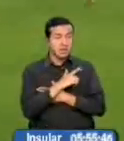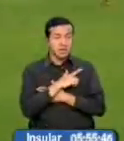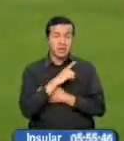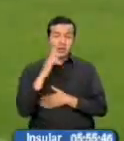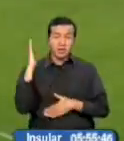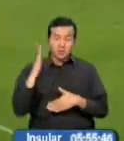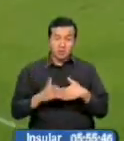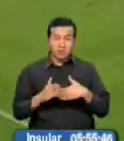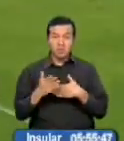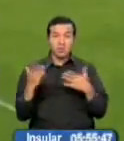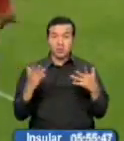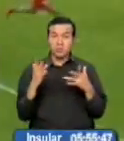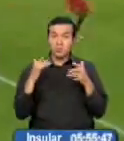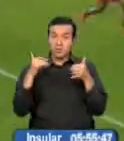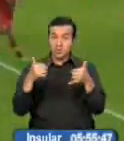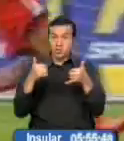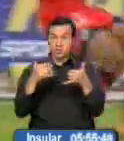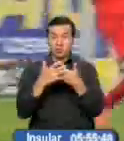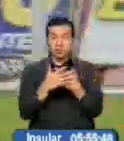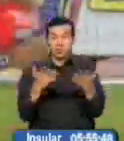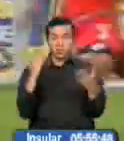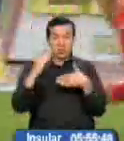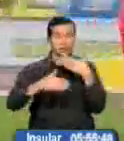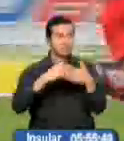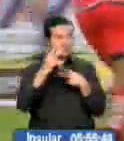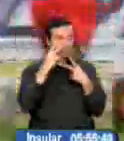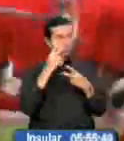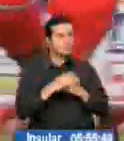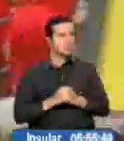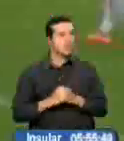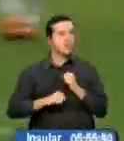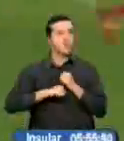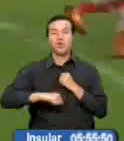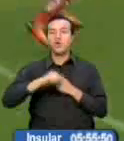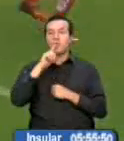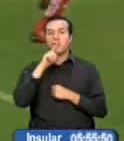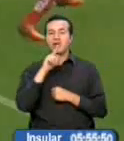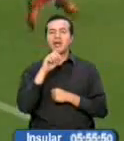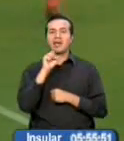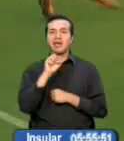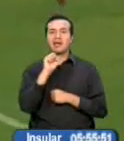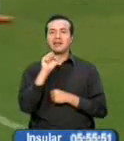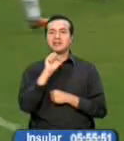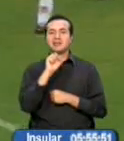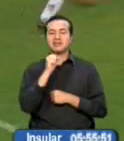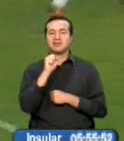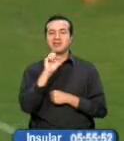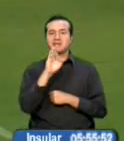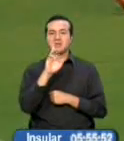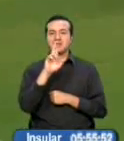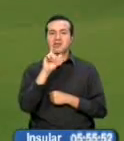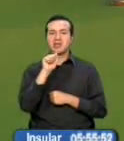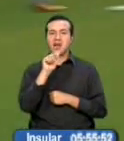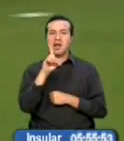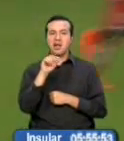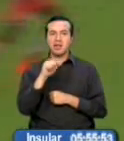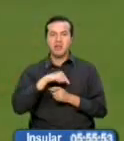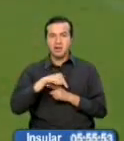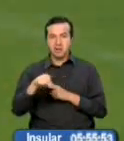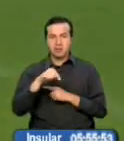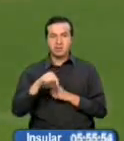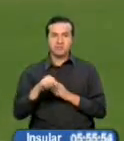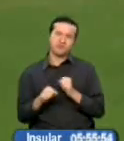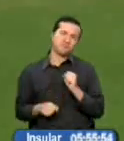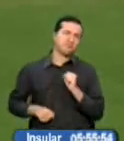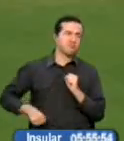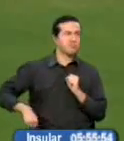para tratar de meterse a la Copa Libertadores. Y luego este, el gol de Michael Estrada. Habilitación de Felipe Mejía y en el aire le